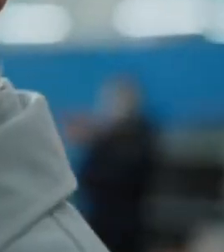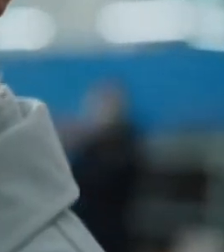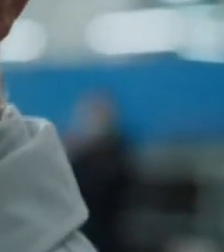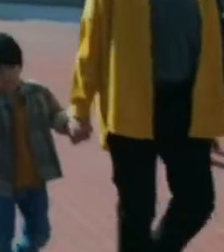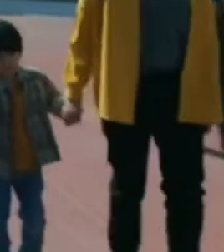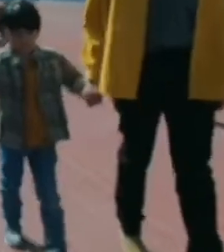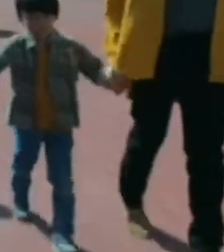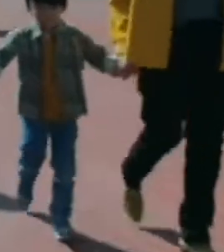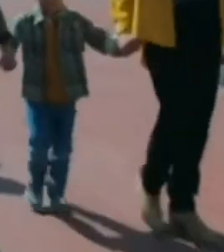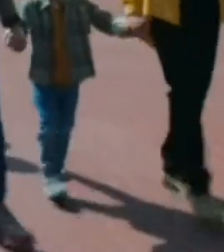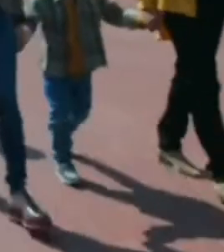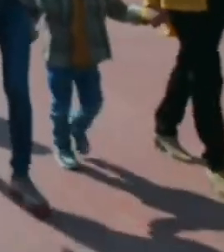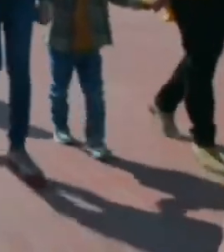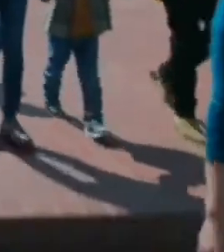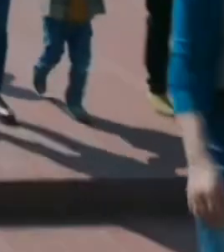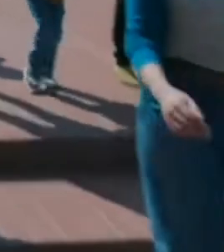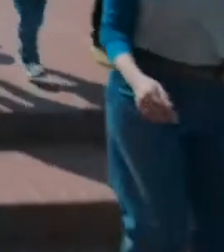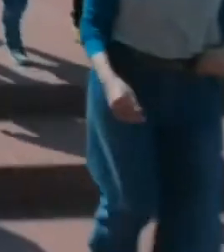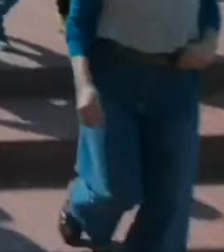Gracias.